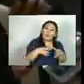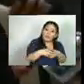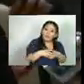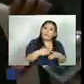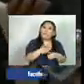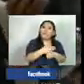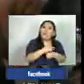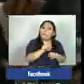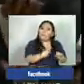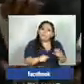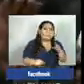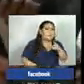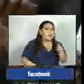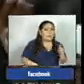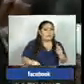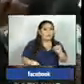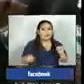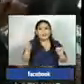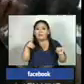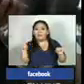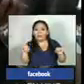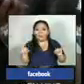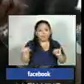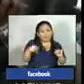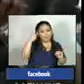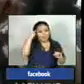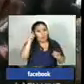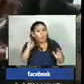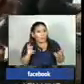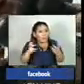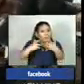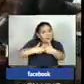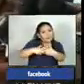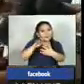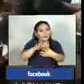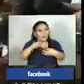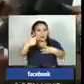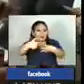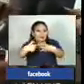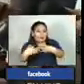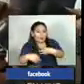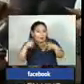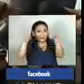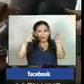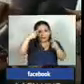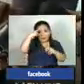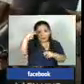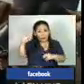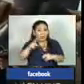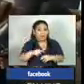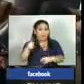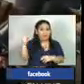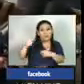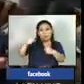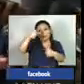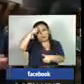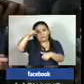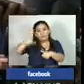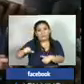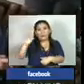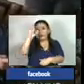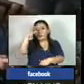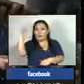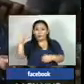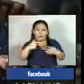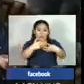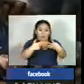va a decir que no. Porque ellos interpretan a su sentimiento político partidario y no a lo que dice el derecho internacional sobre los derechos